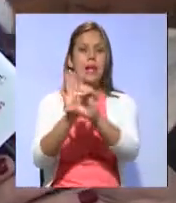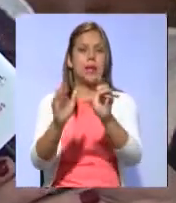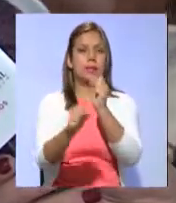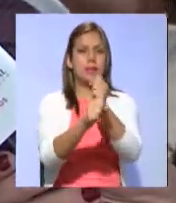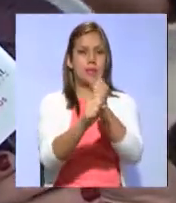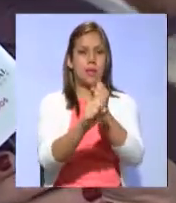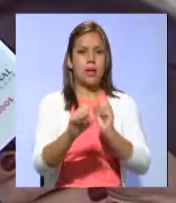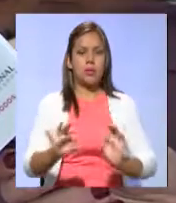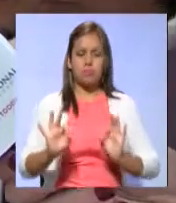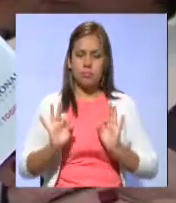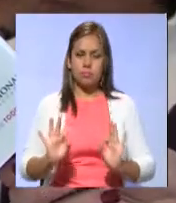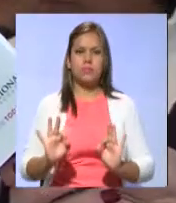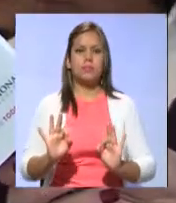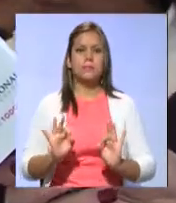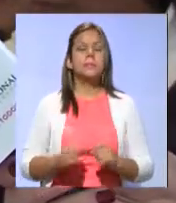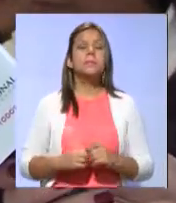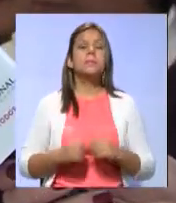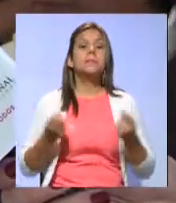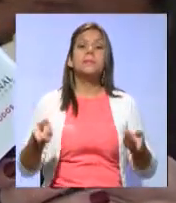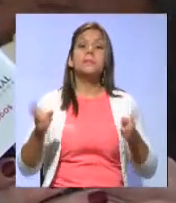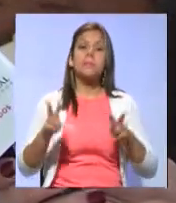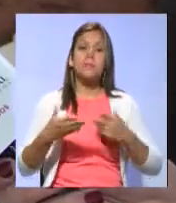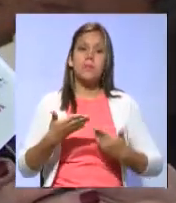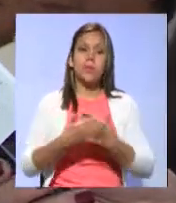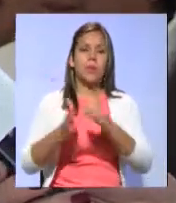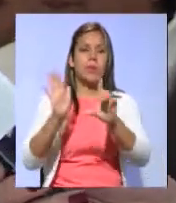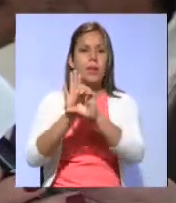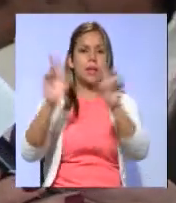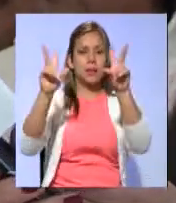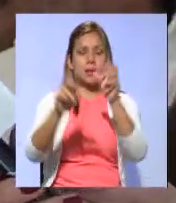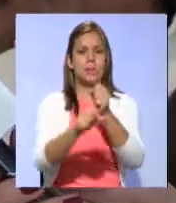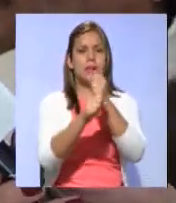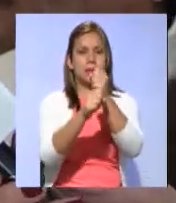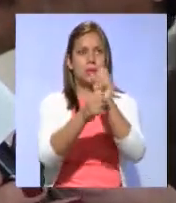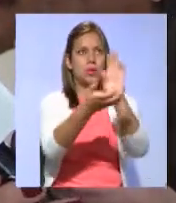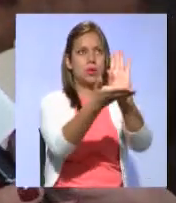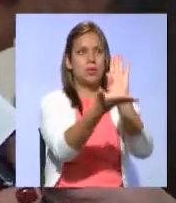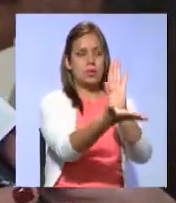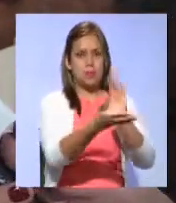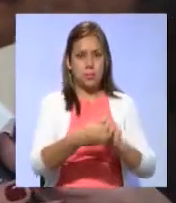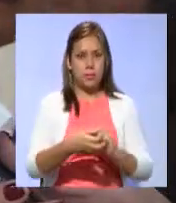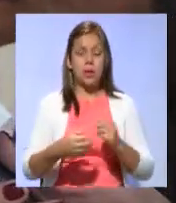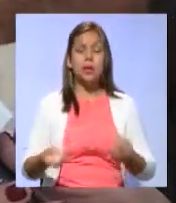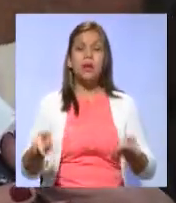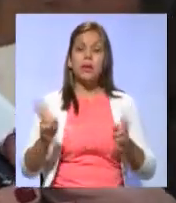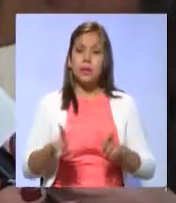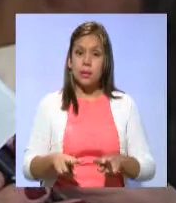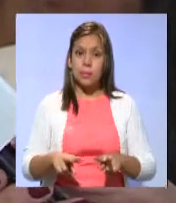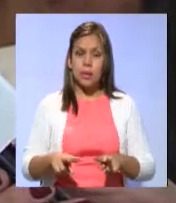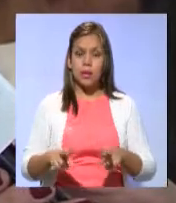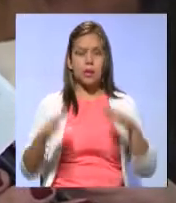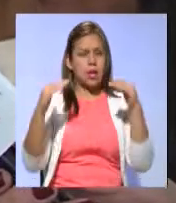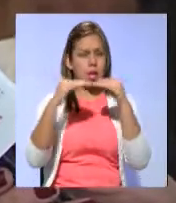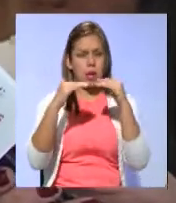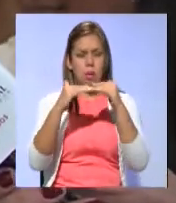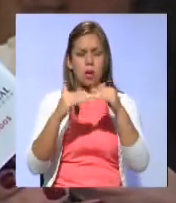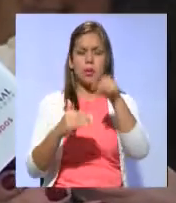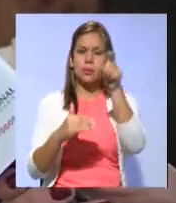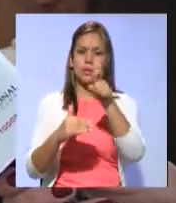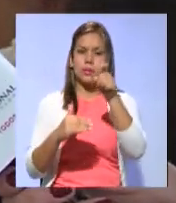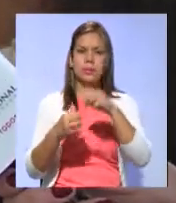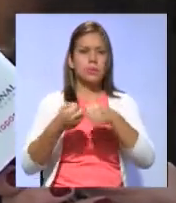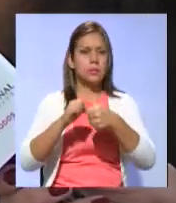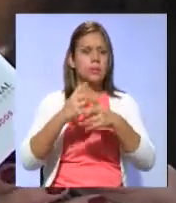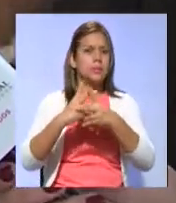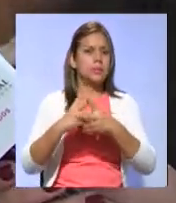Integral del Trabajo, pero también una nueva Ley Orgánica de Seguridad Social. Pero al mismo tiempo y a la par, ir buscando